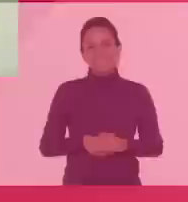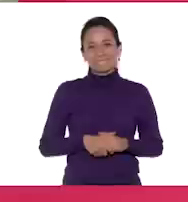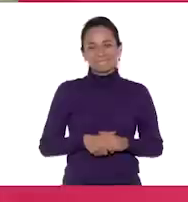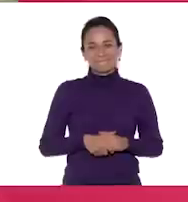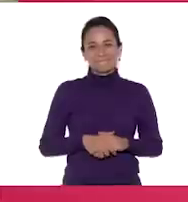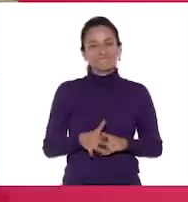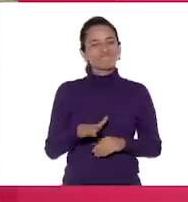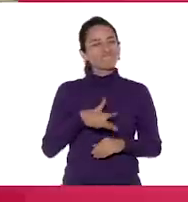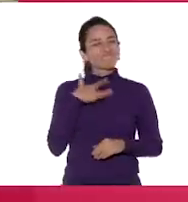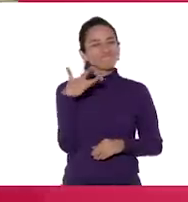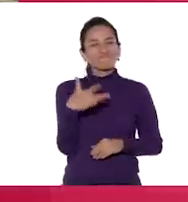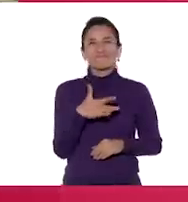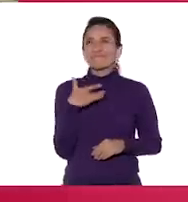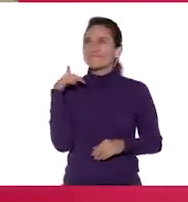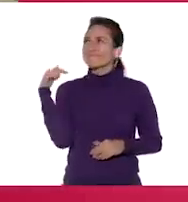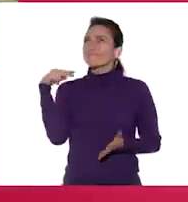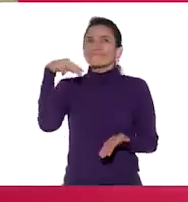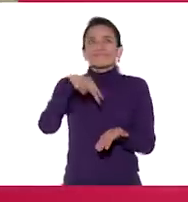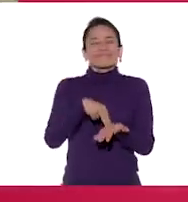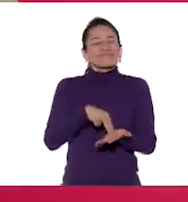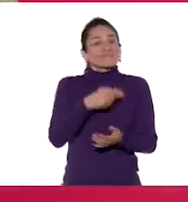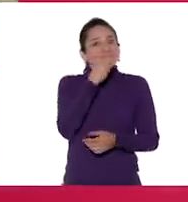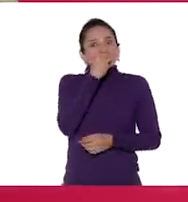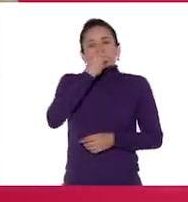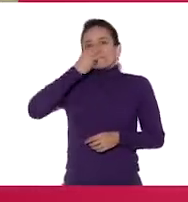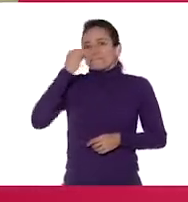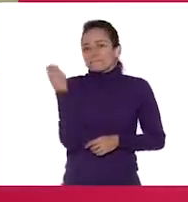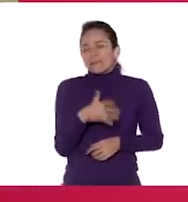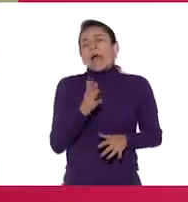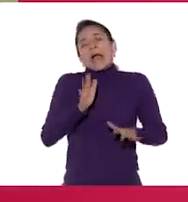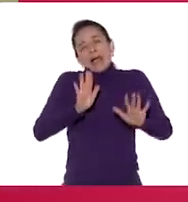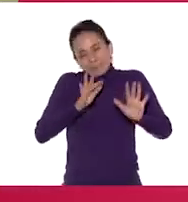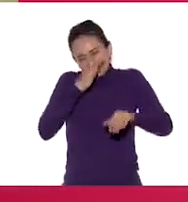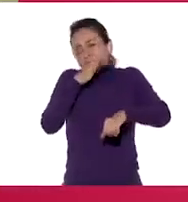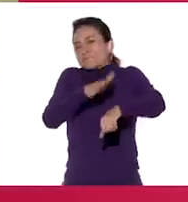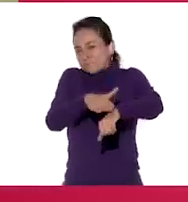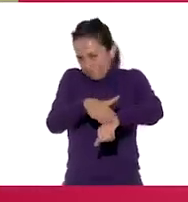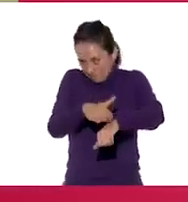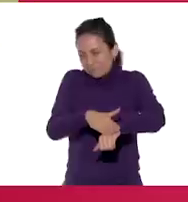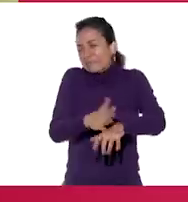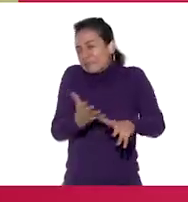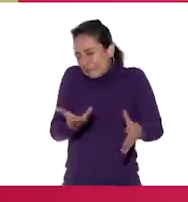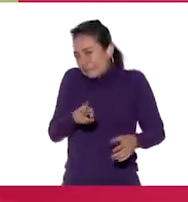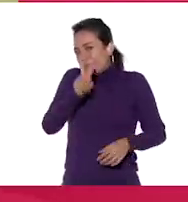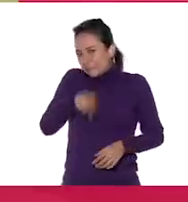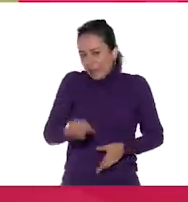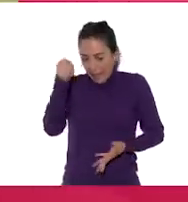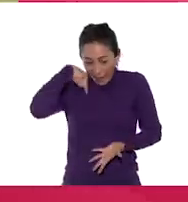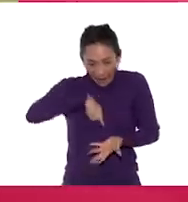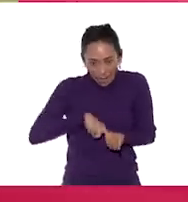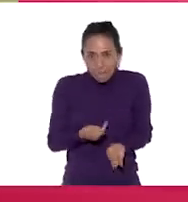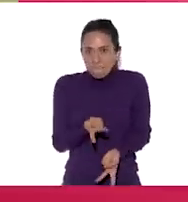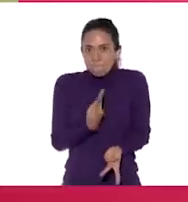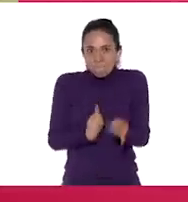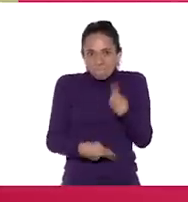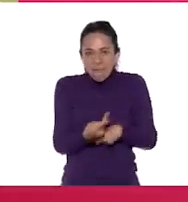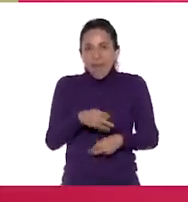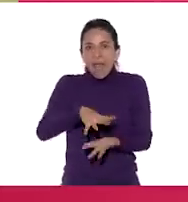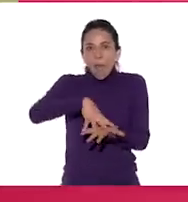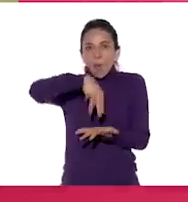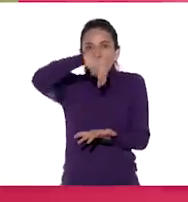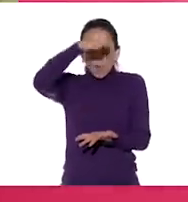La sensación es padrísima. Claro, acaba uno con arena hasta por debajo de las uñas.